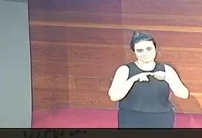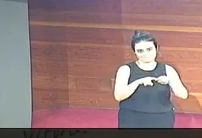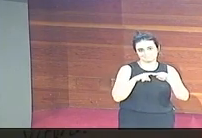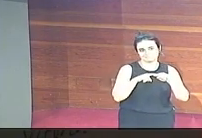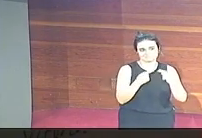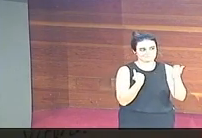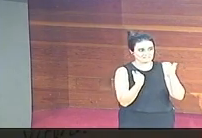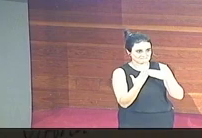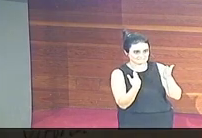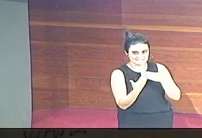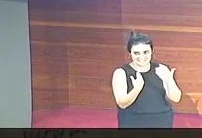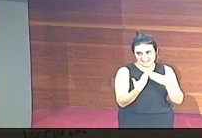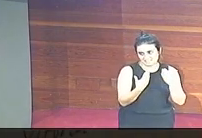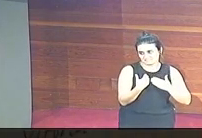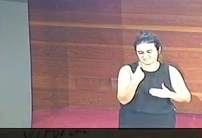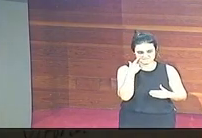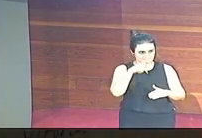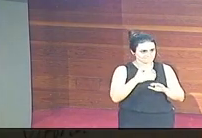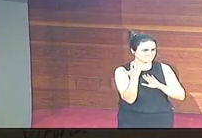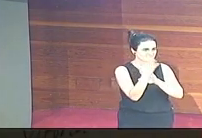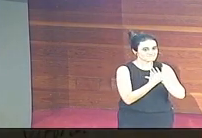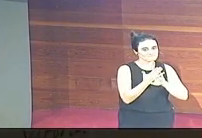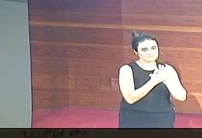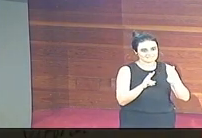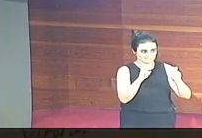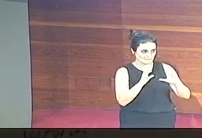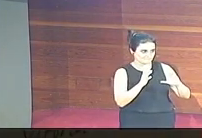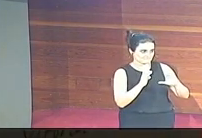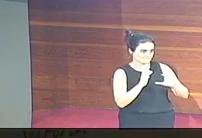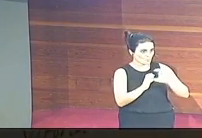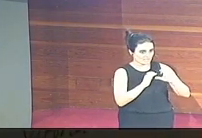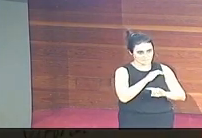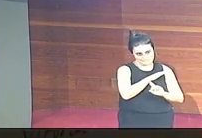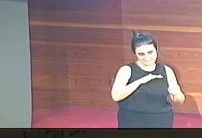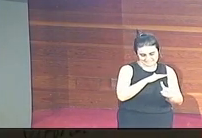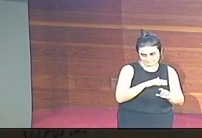charla y bueno vamos a hablar un poquito de comunicación ambiental